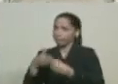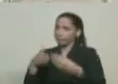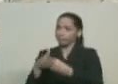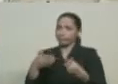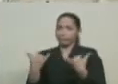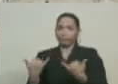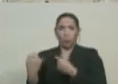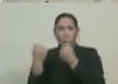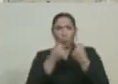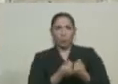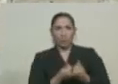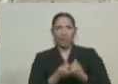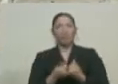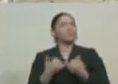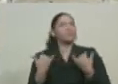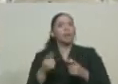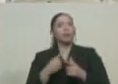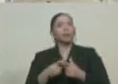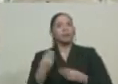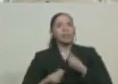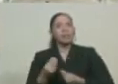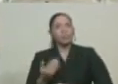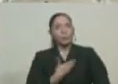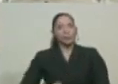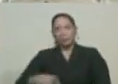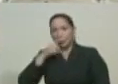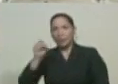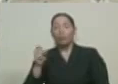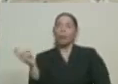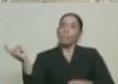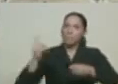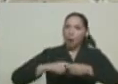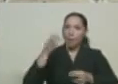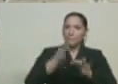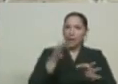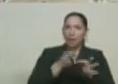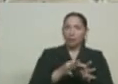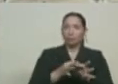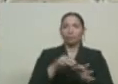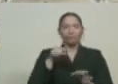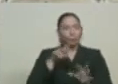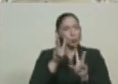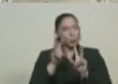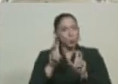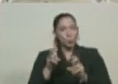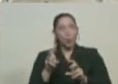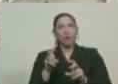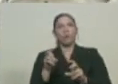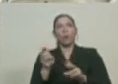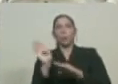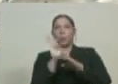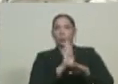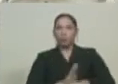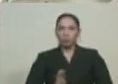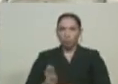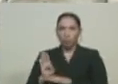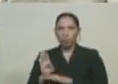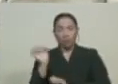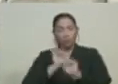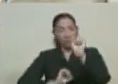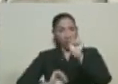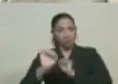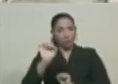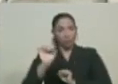ha anclado la economía nacional al Petro. El Petro es nuestro gran protector. El Petro es el gran defensor